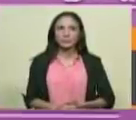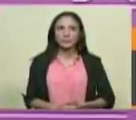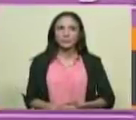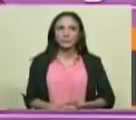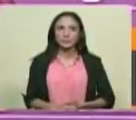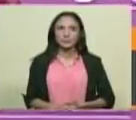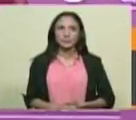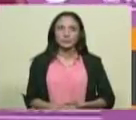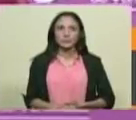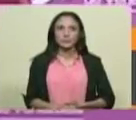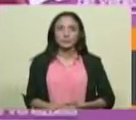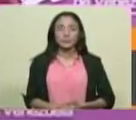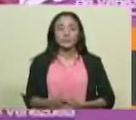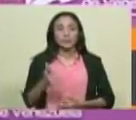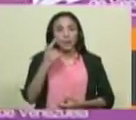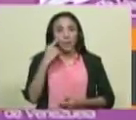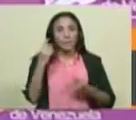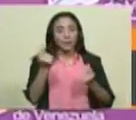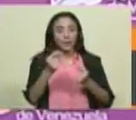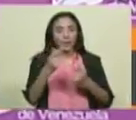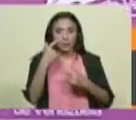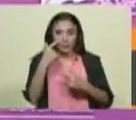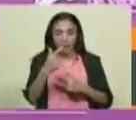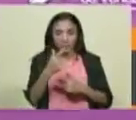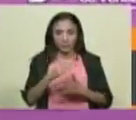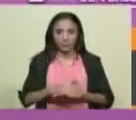Atención, tomen dato.